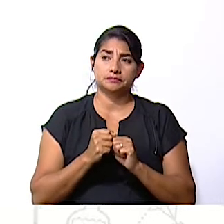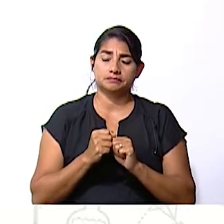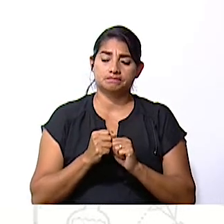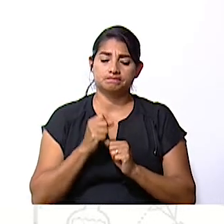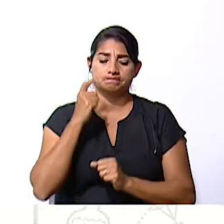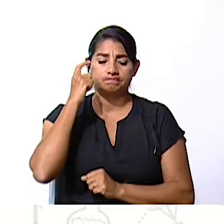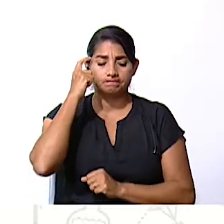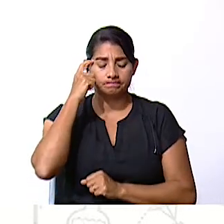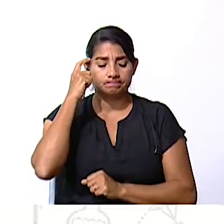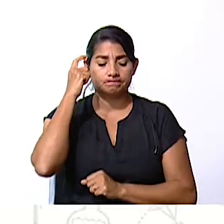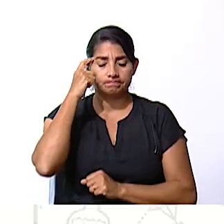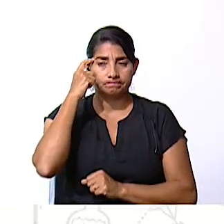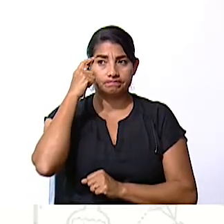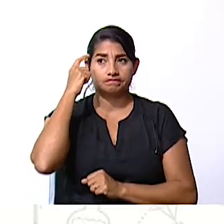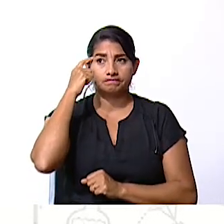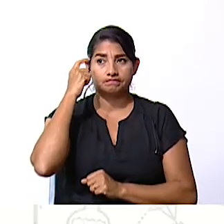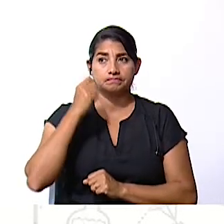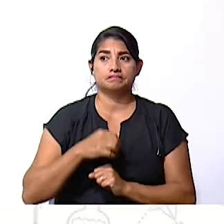Pensemos.